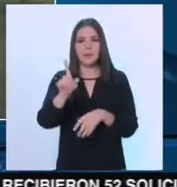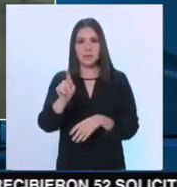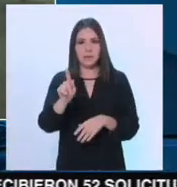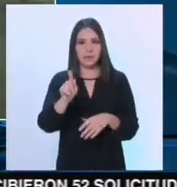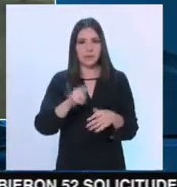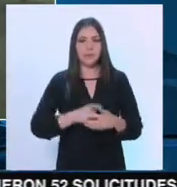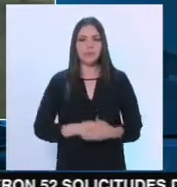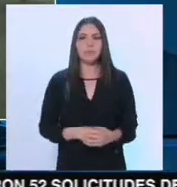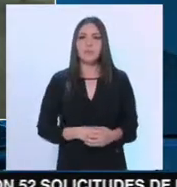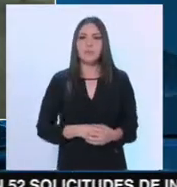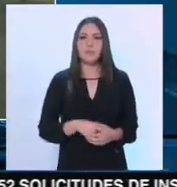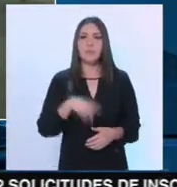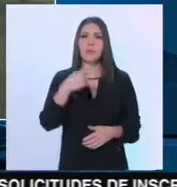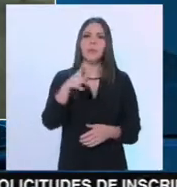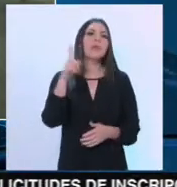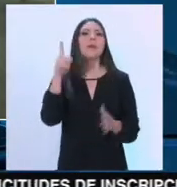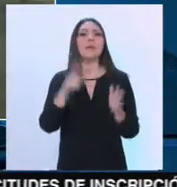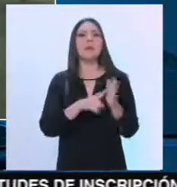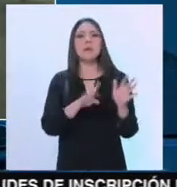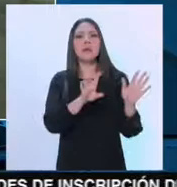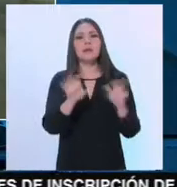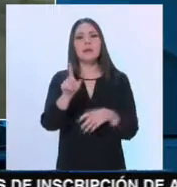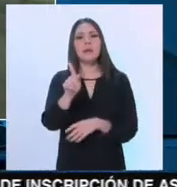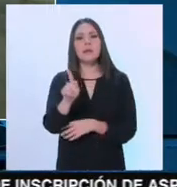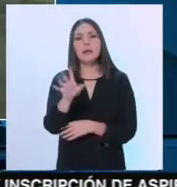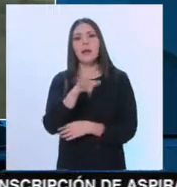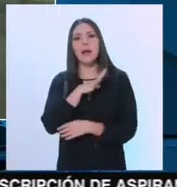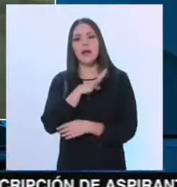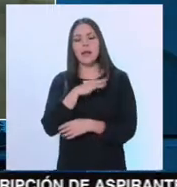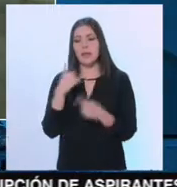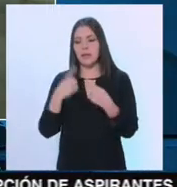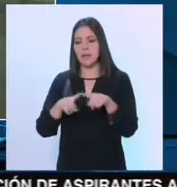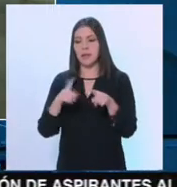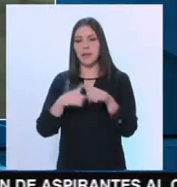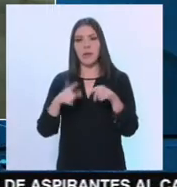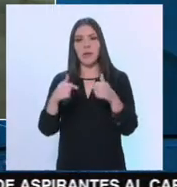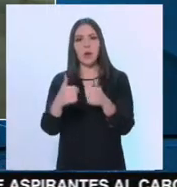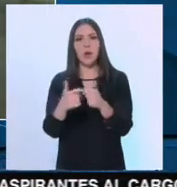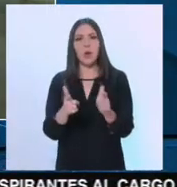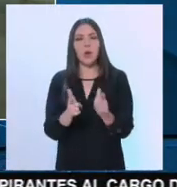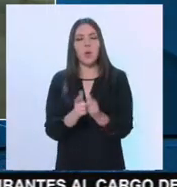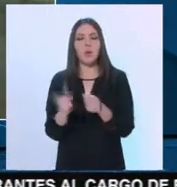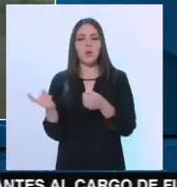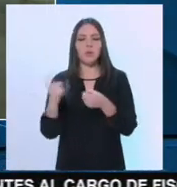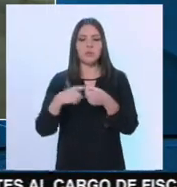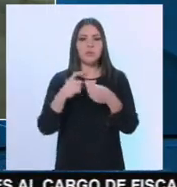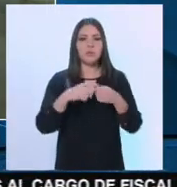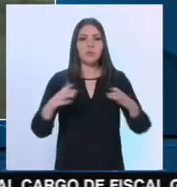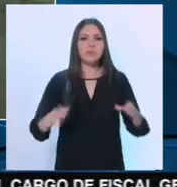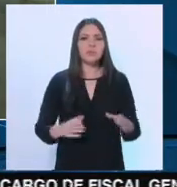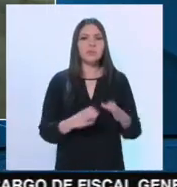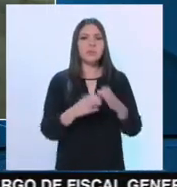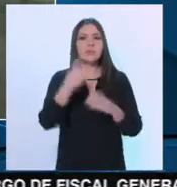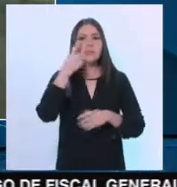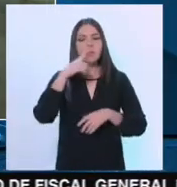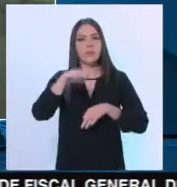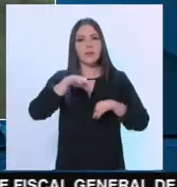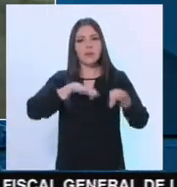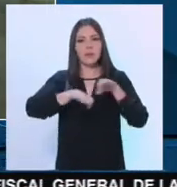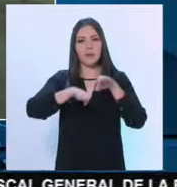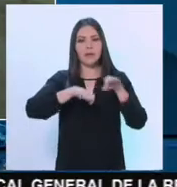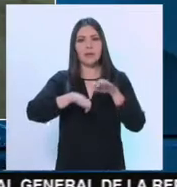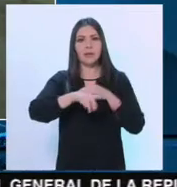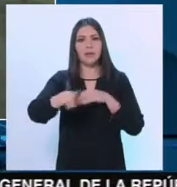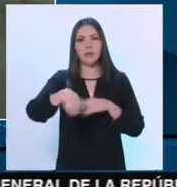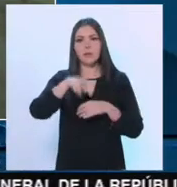Digamos que en los años 70 se conformaron una serie de grupos, ¿no? que empezaron a trabajar en contra